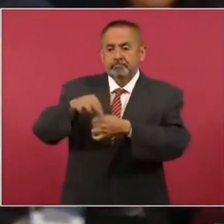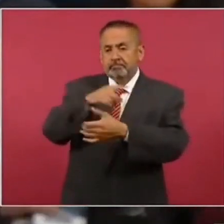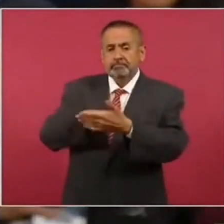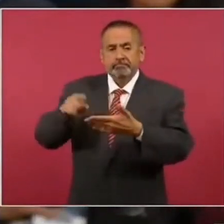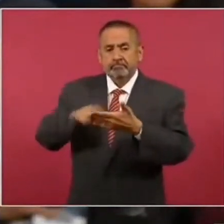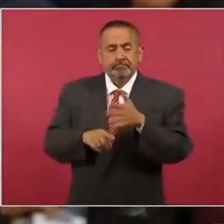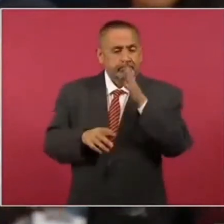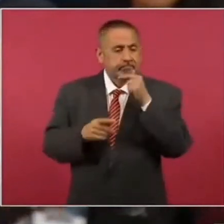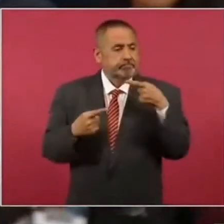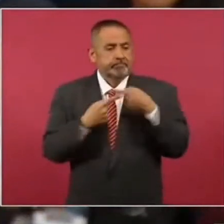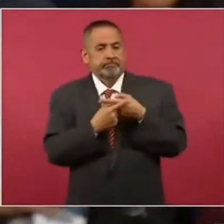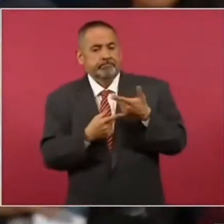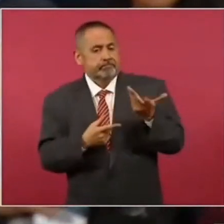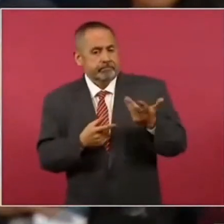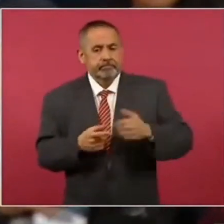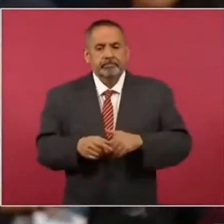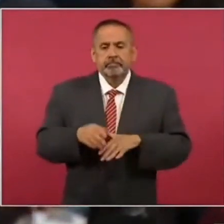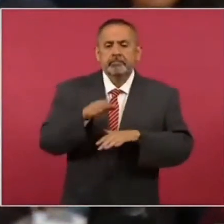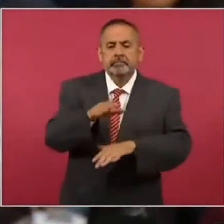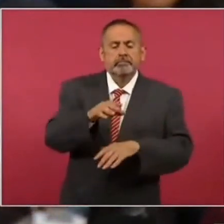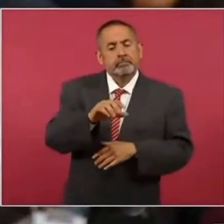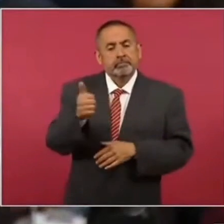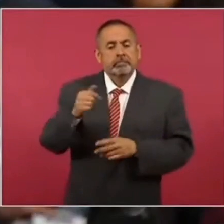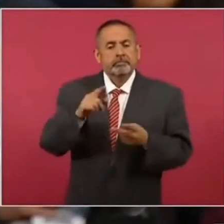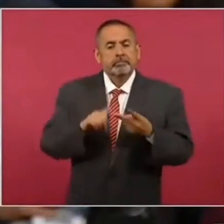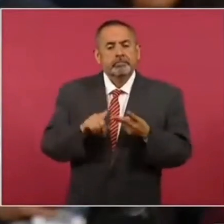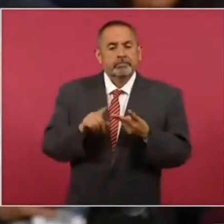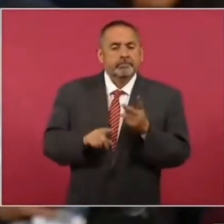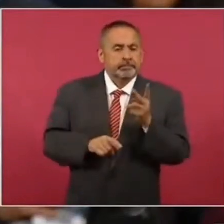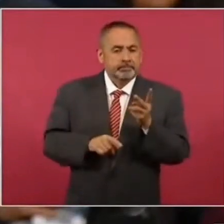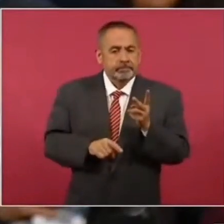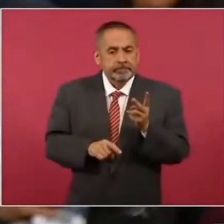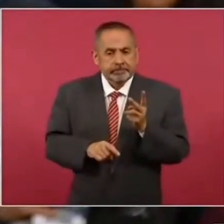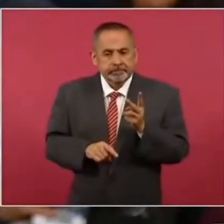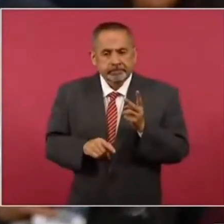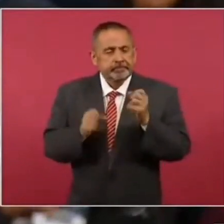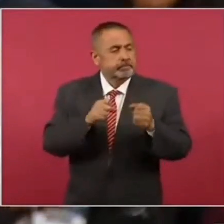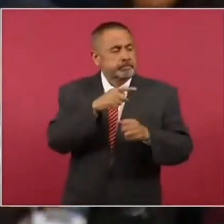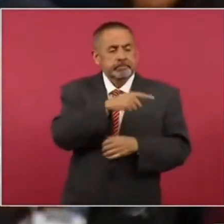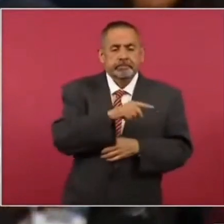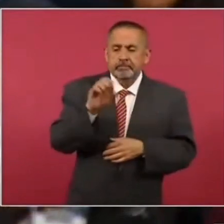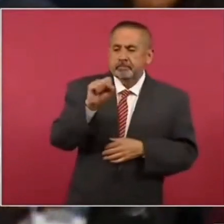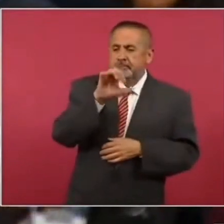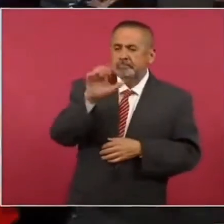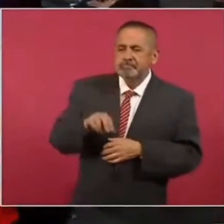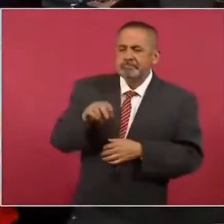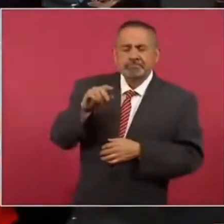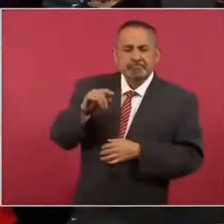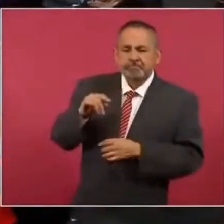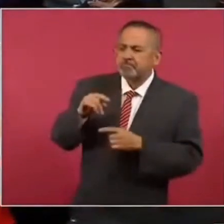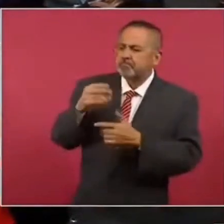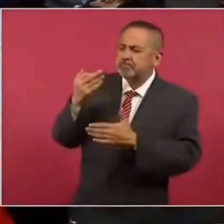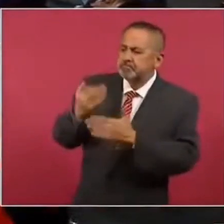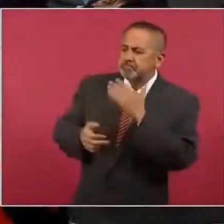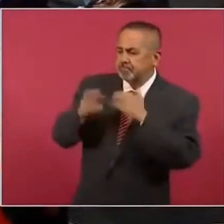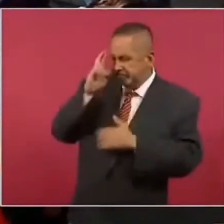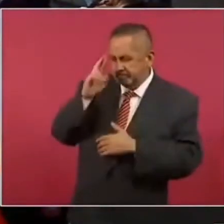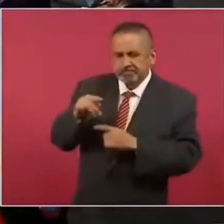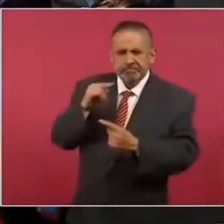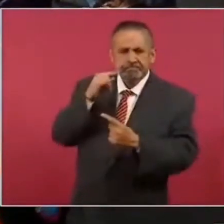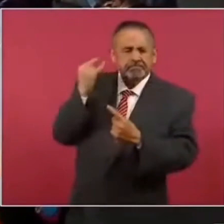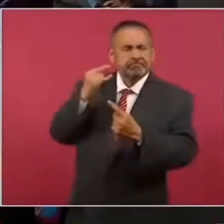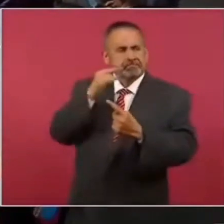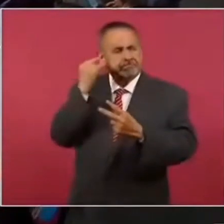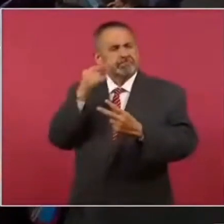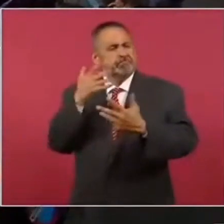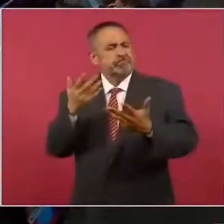¿no? Ese por una parte. Y por otra, pues también que esto es uno de los muchos agravios de la Suprema Corte, porque hay que recordar que, por